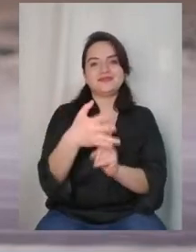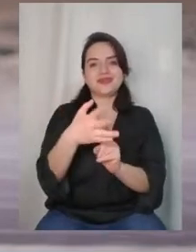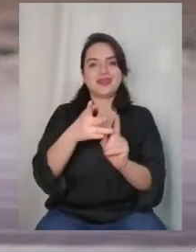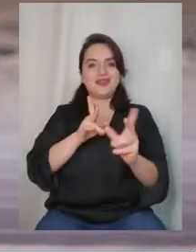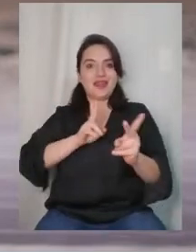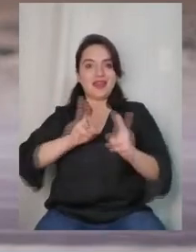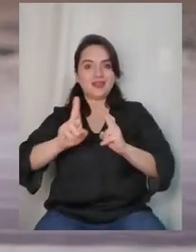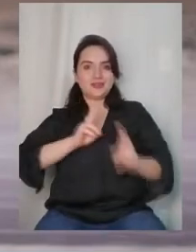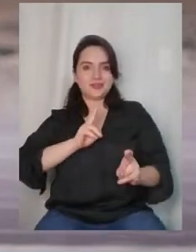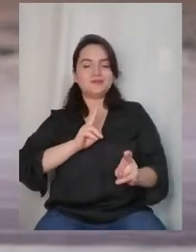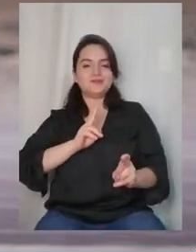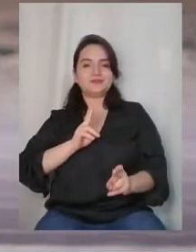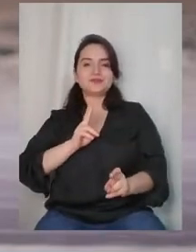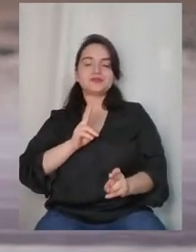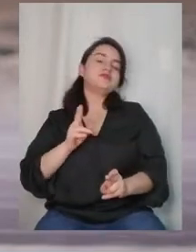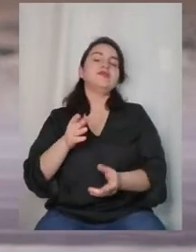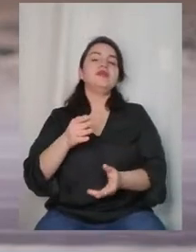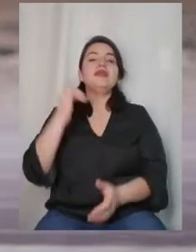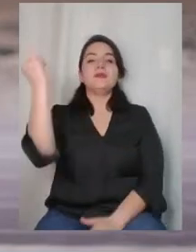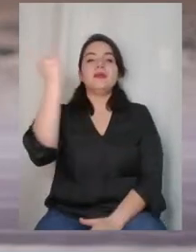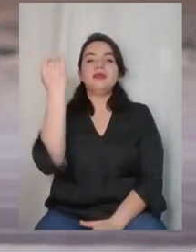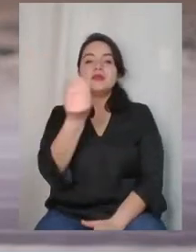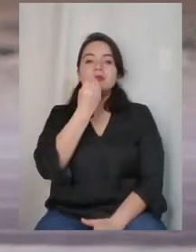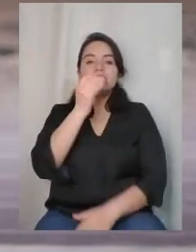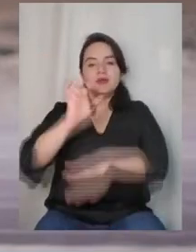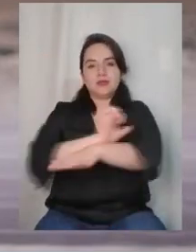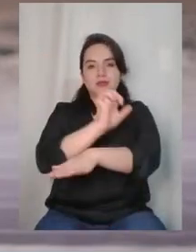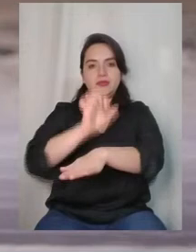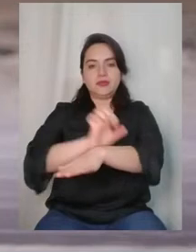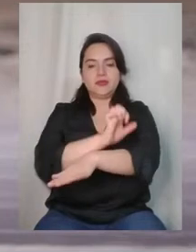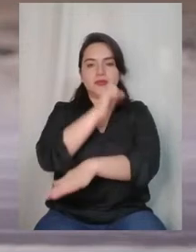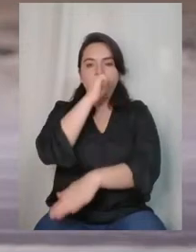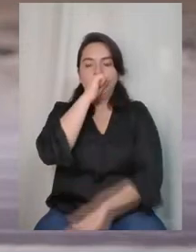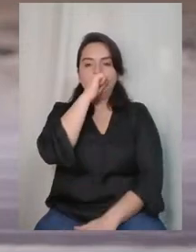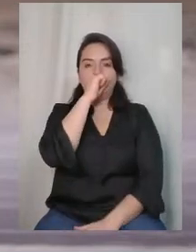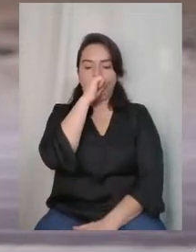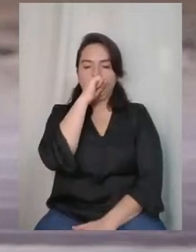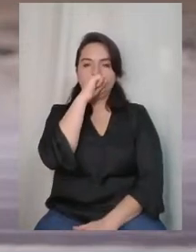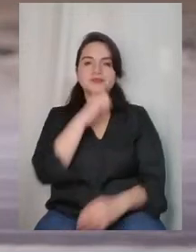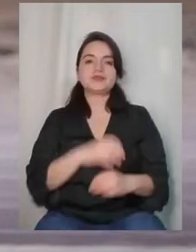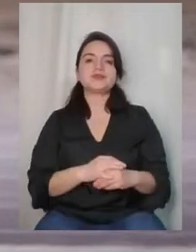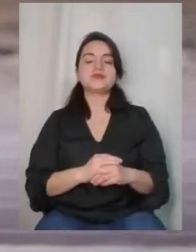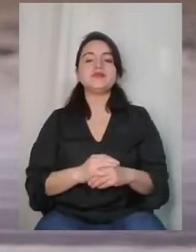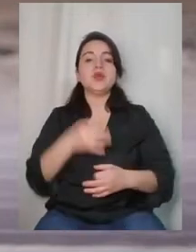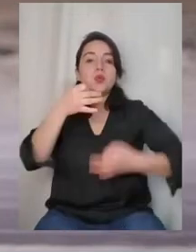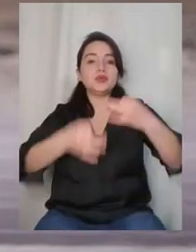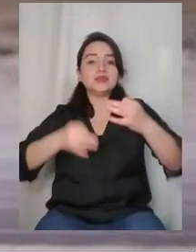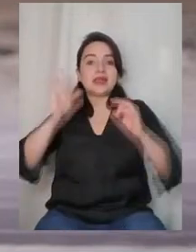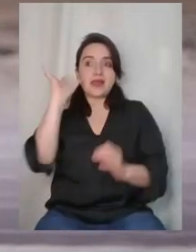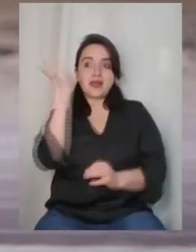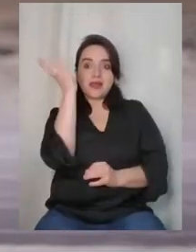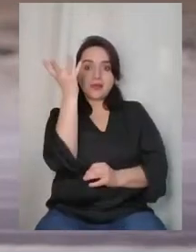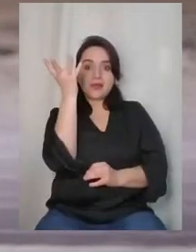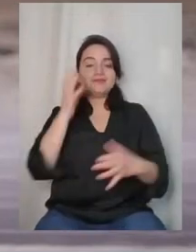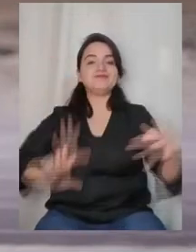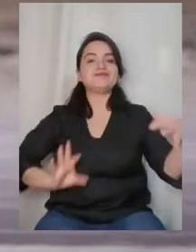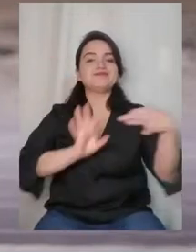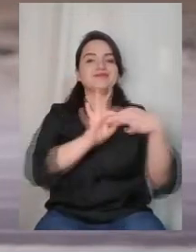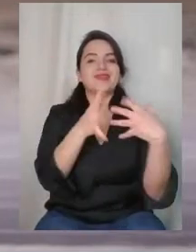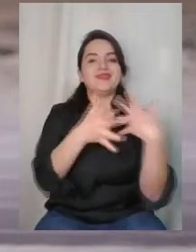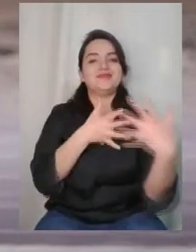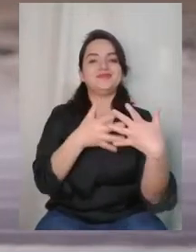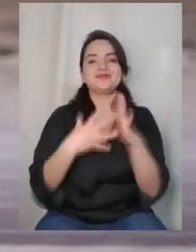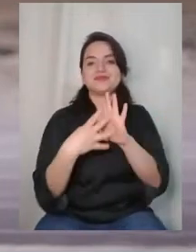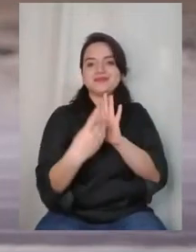soberanía alimentaria y energética, la equidad y derechos, la justicia climática se relaciona con la naturaleza, el modelo de desarrollo que el